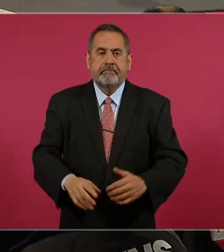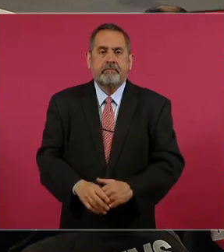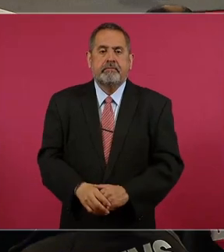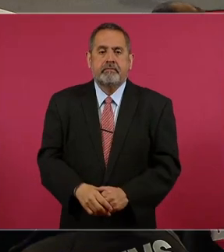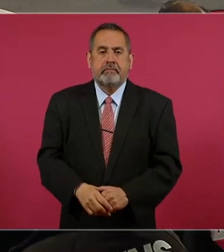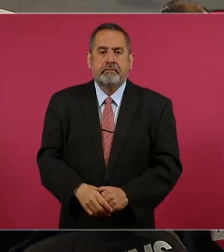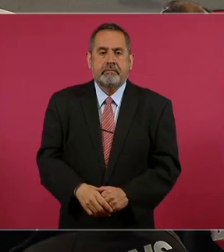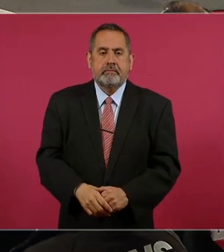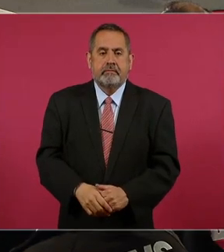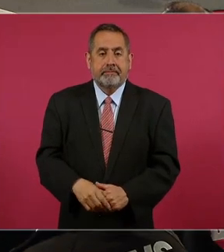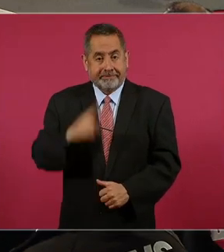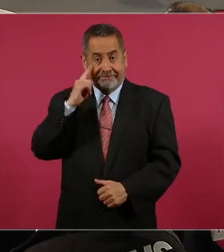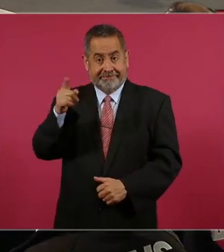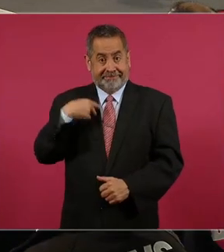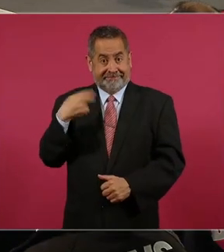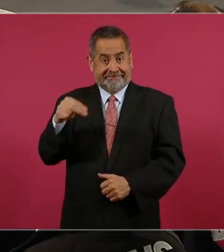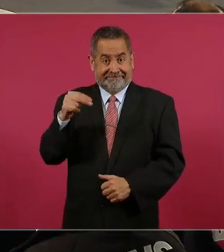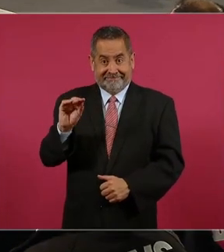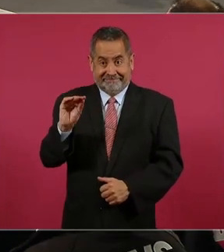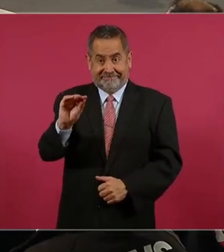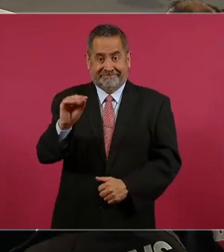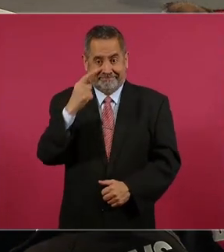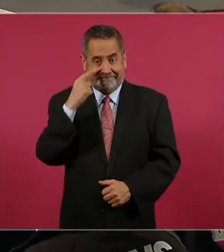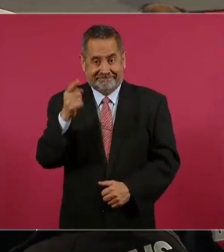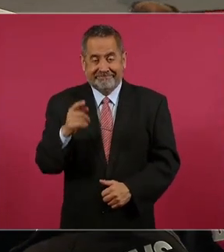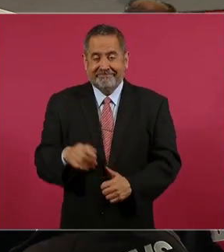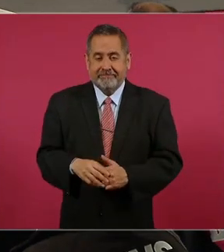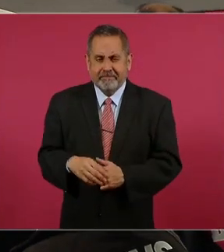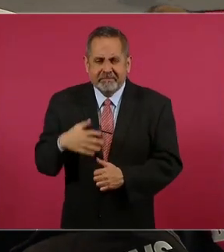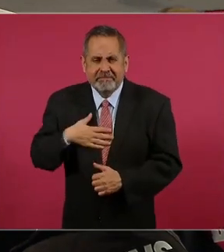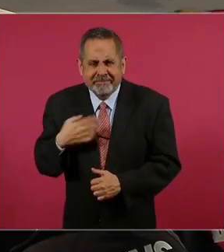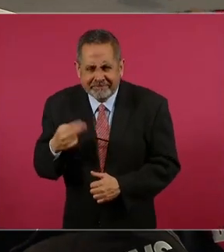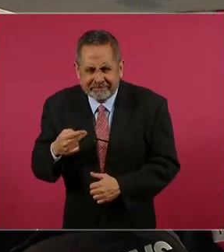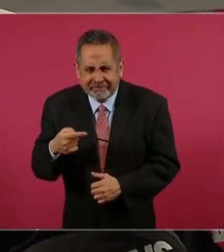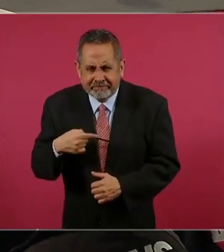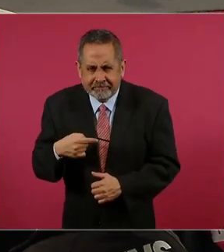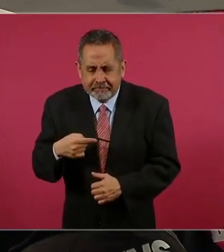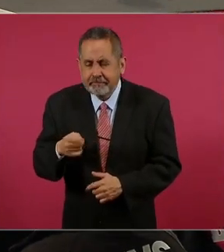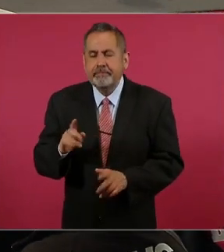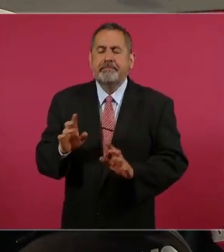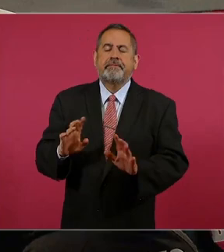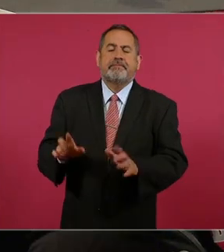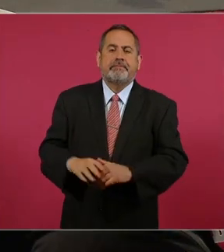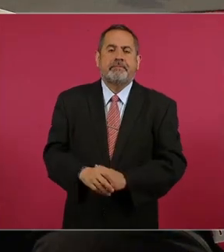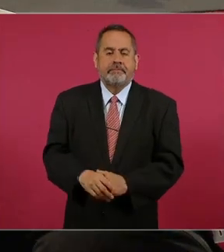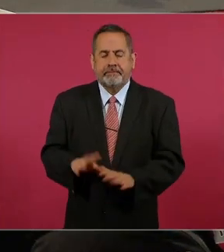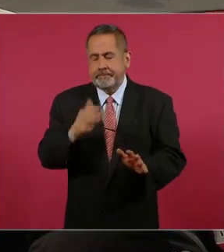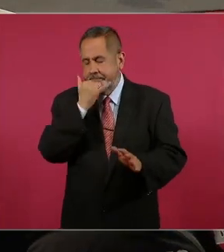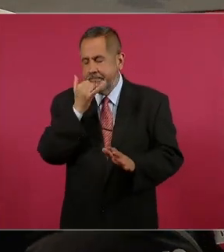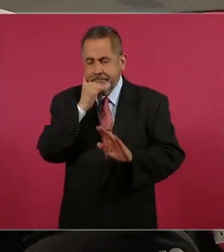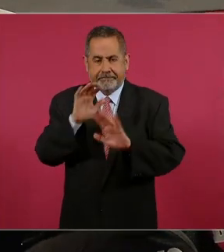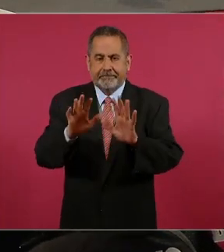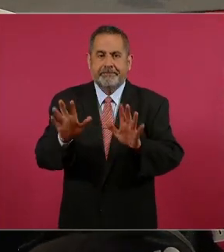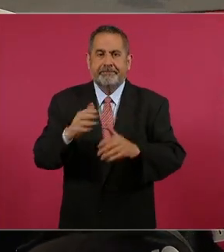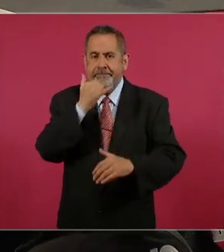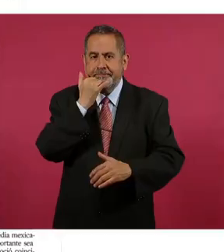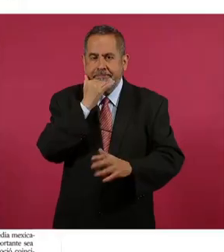Miren, aquí estoy yo, ¿verdad? ¿No soy este? Ah, Juan Pablo.